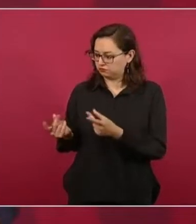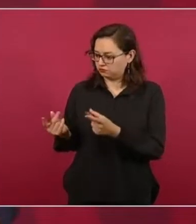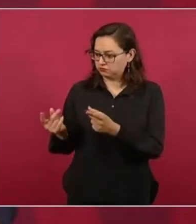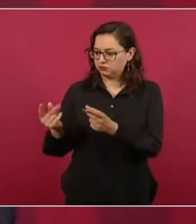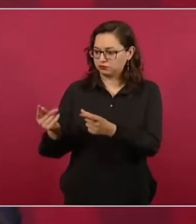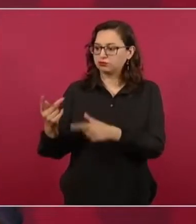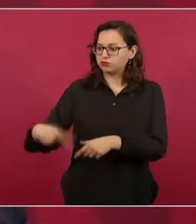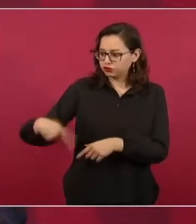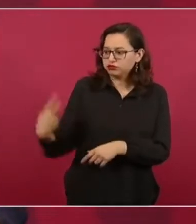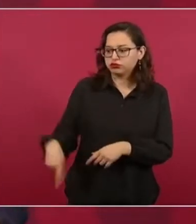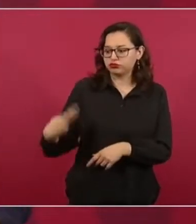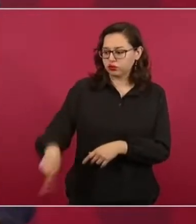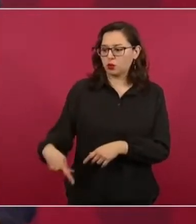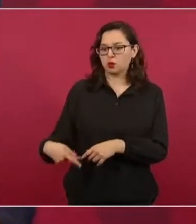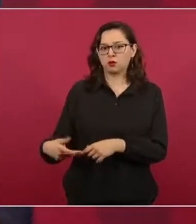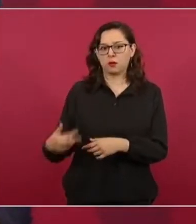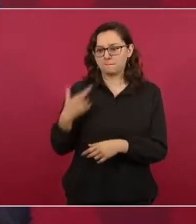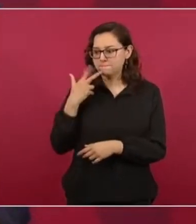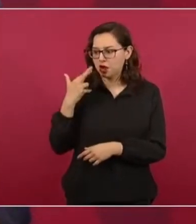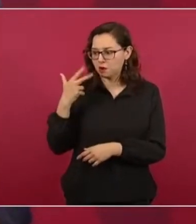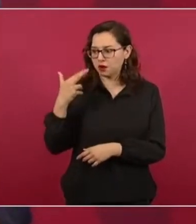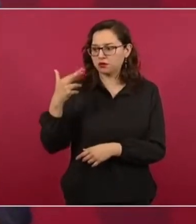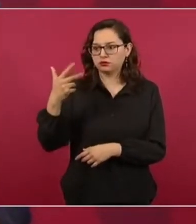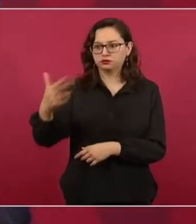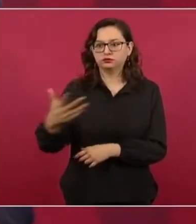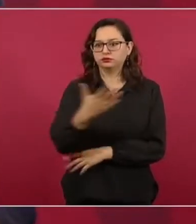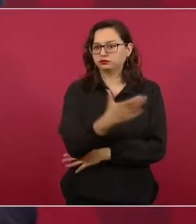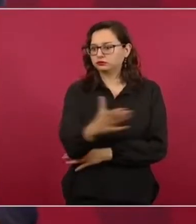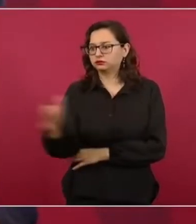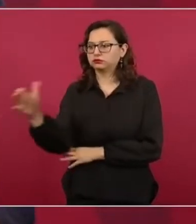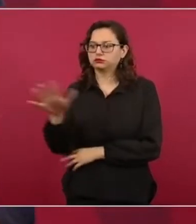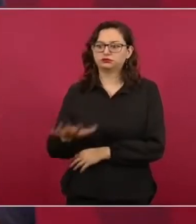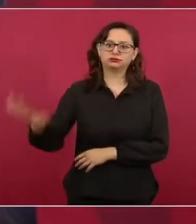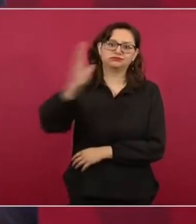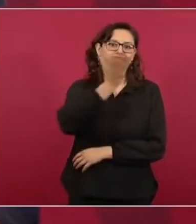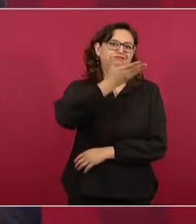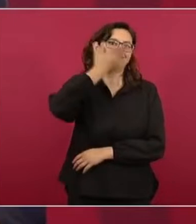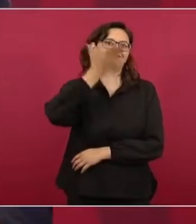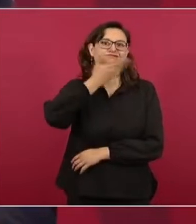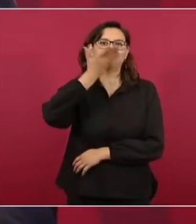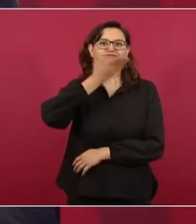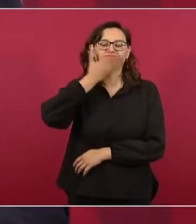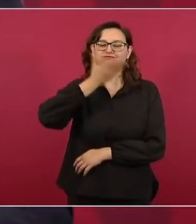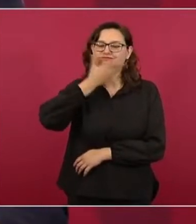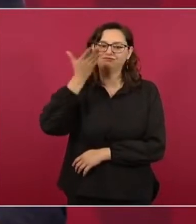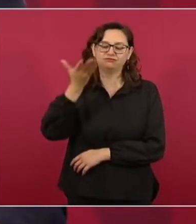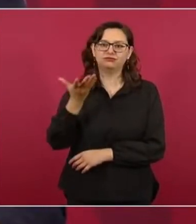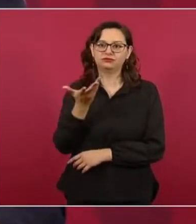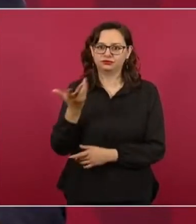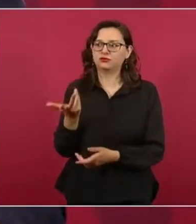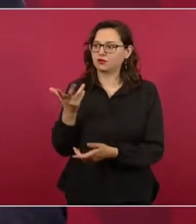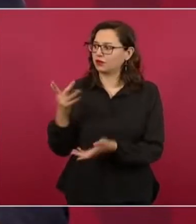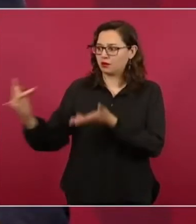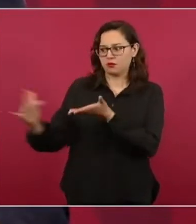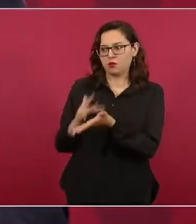en quienes trabajan en el medio rural de todas las dependencias federales y